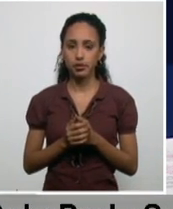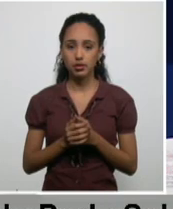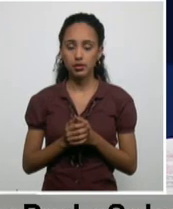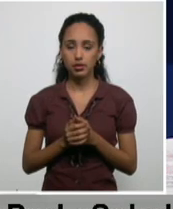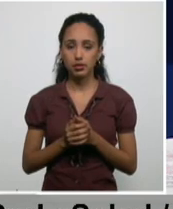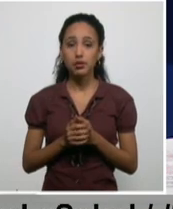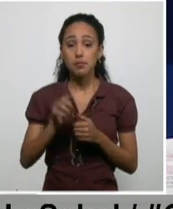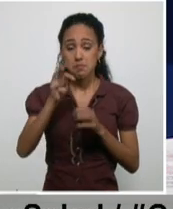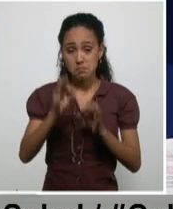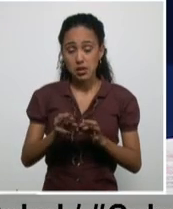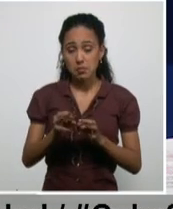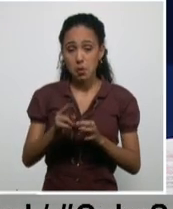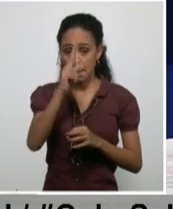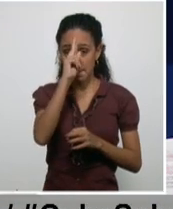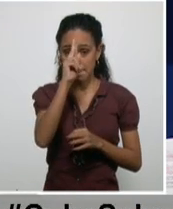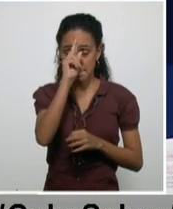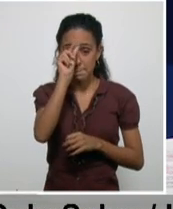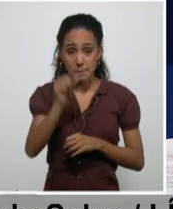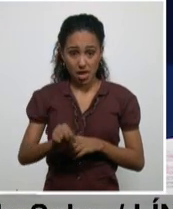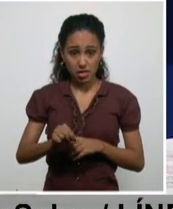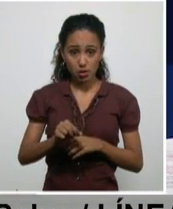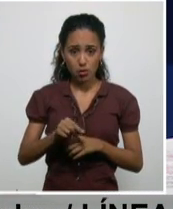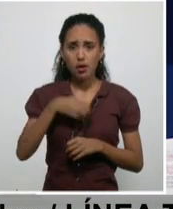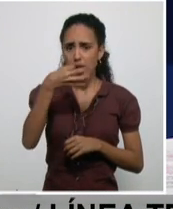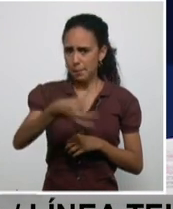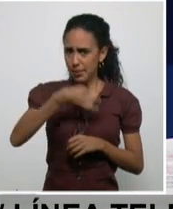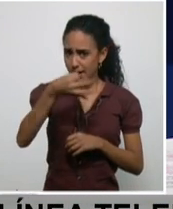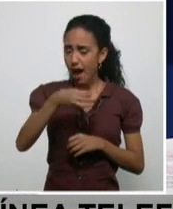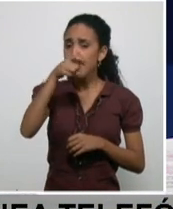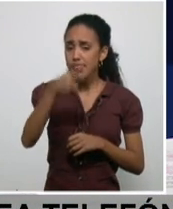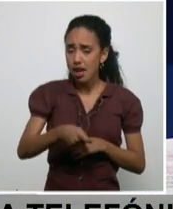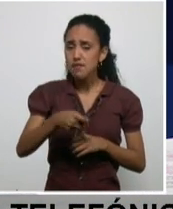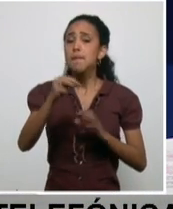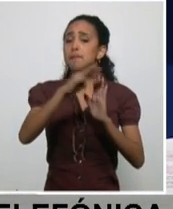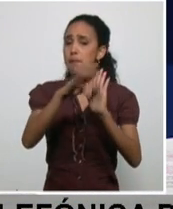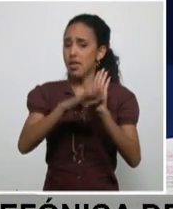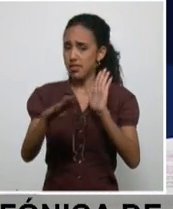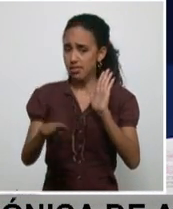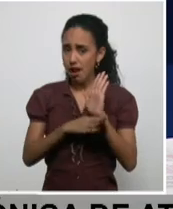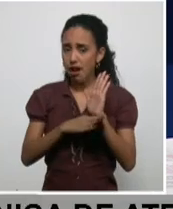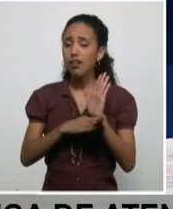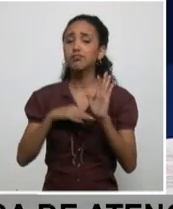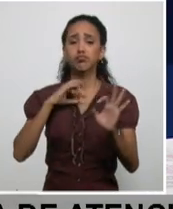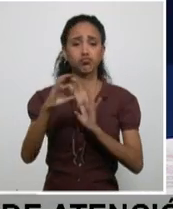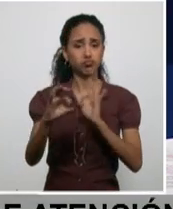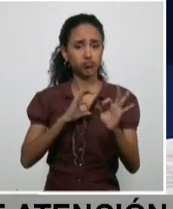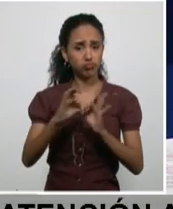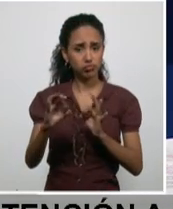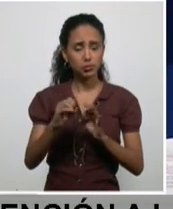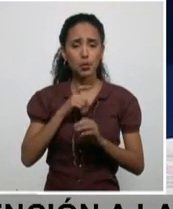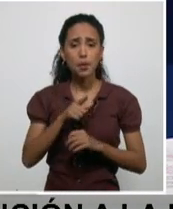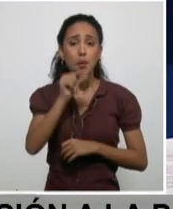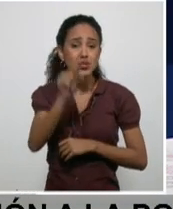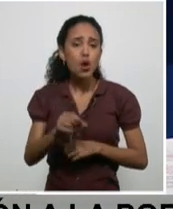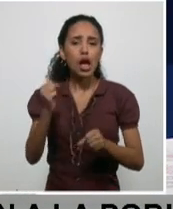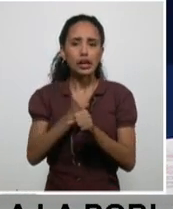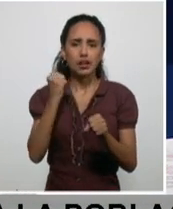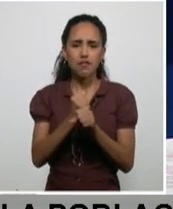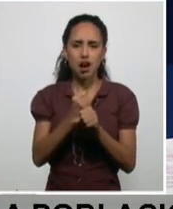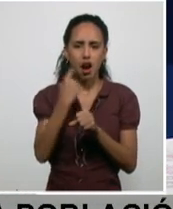de las medidas de protección que tienen que tener, que trabaja específicamente, estoy hablando de los oftalmólogos, los técnicos